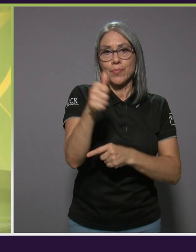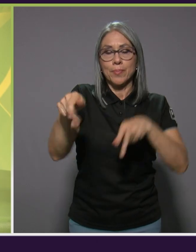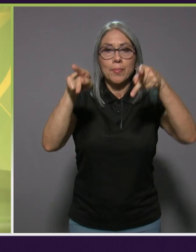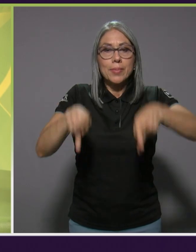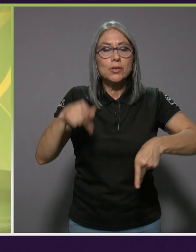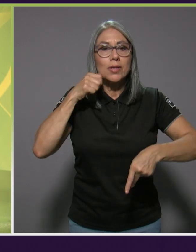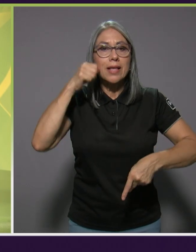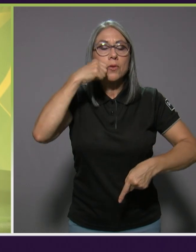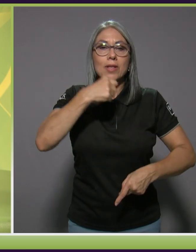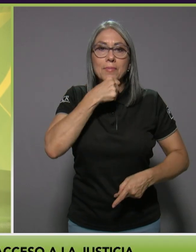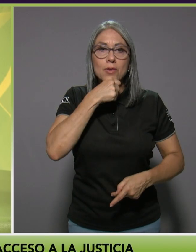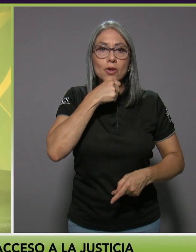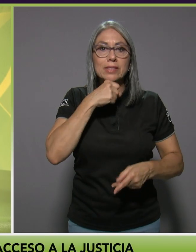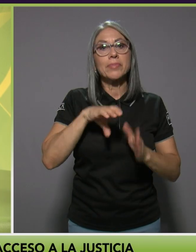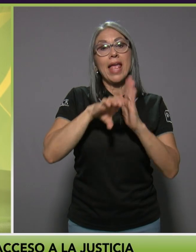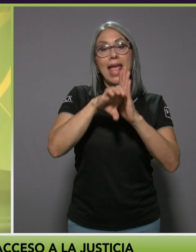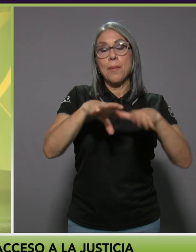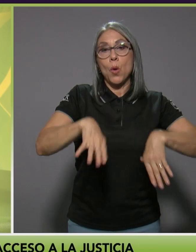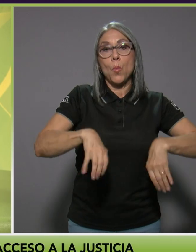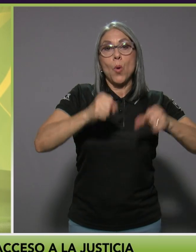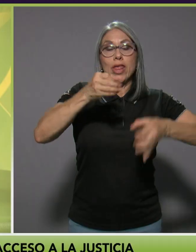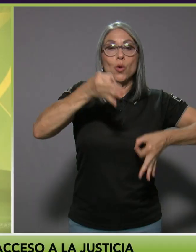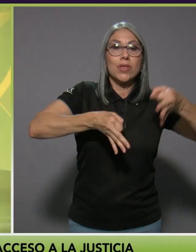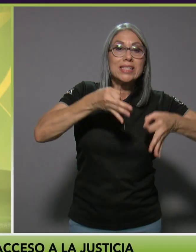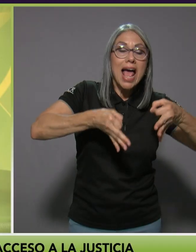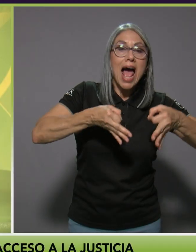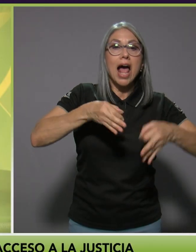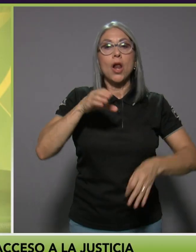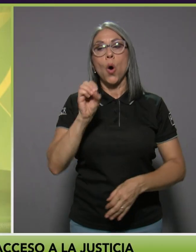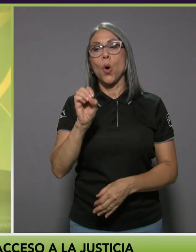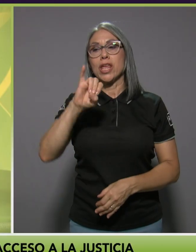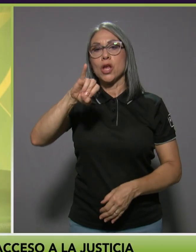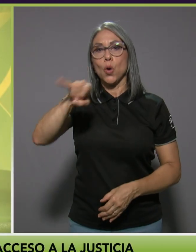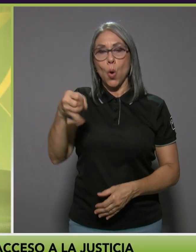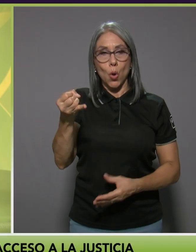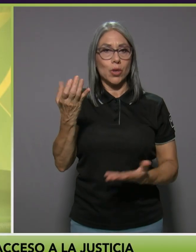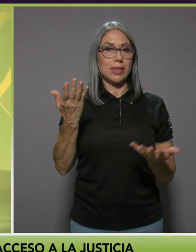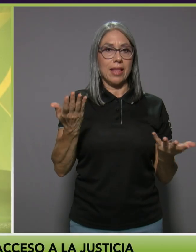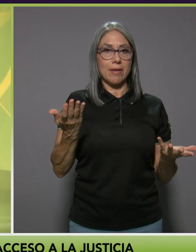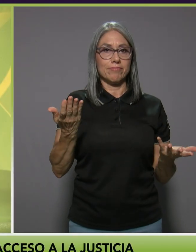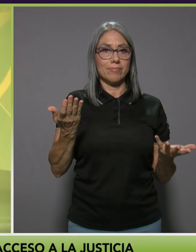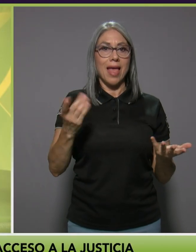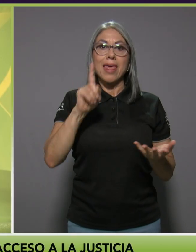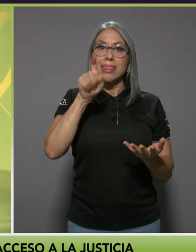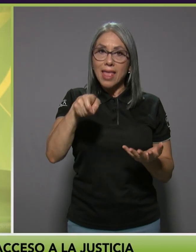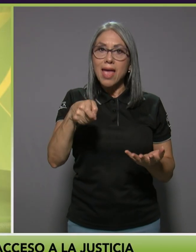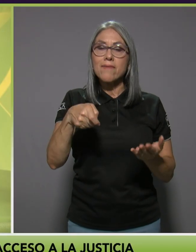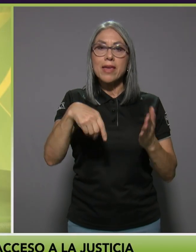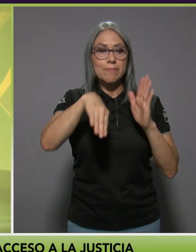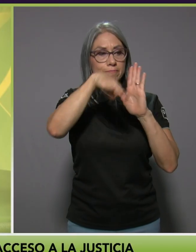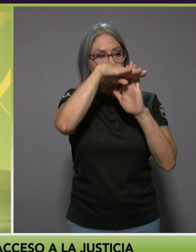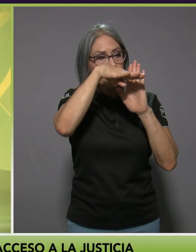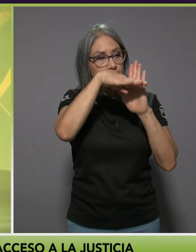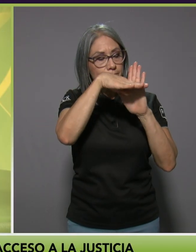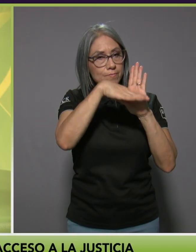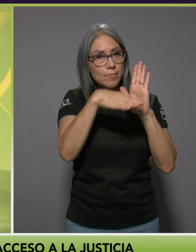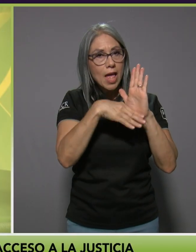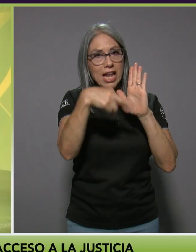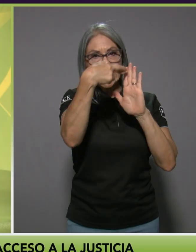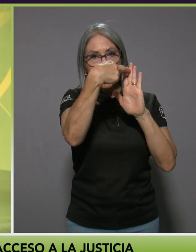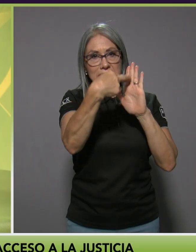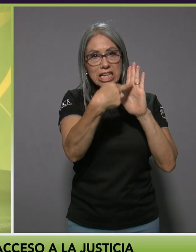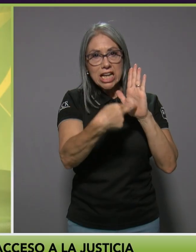caso del Poder Judicial, del OIJ, etcétera, debe haber protocolos de